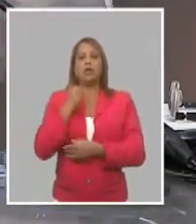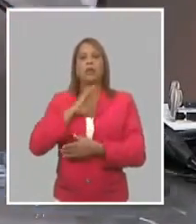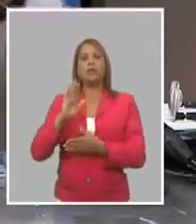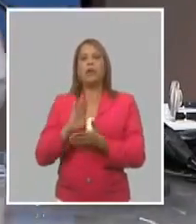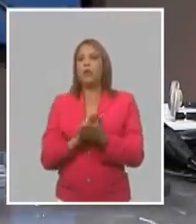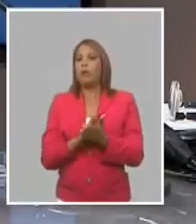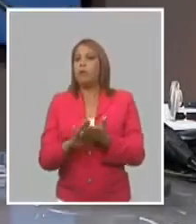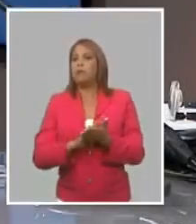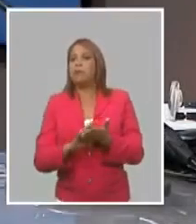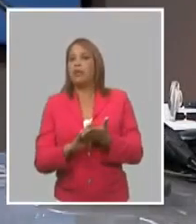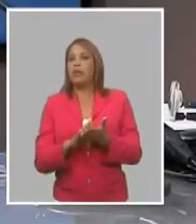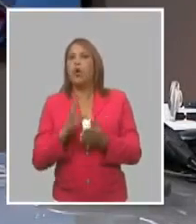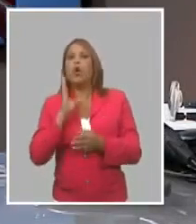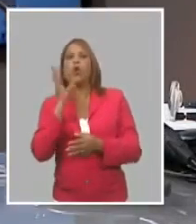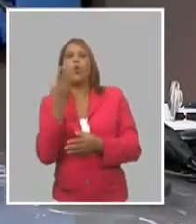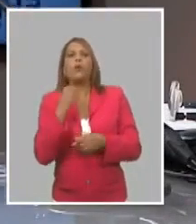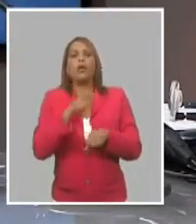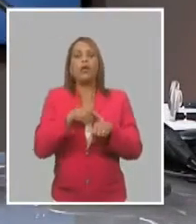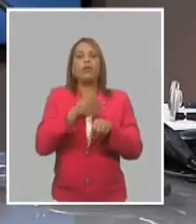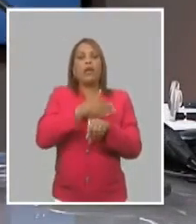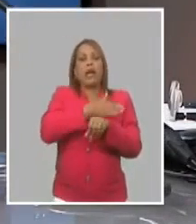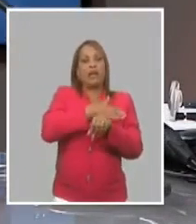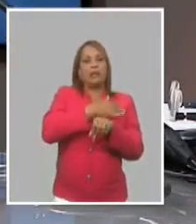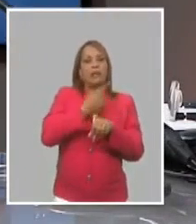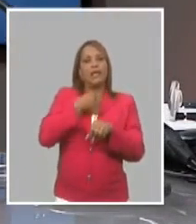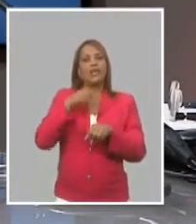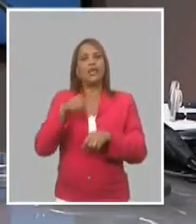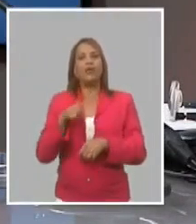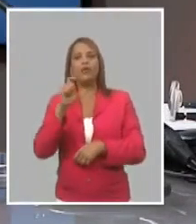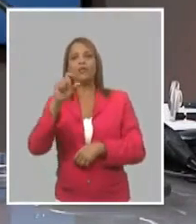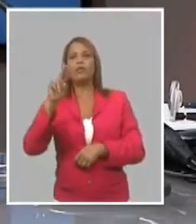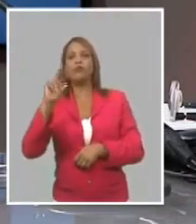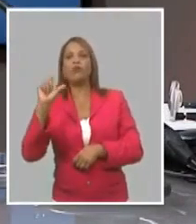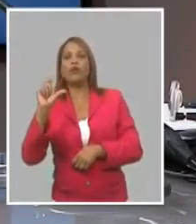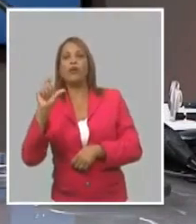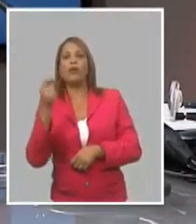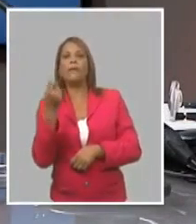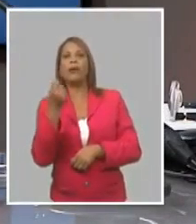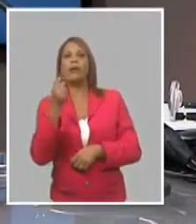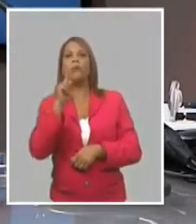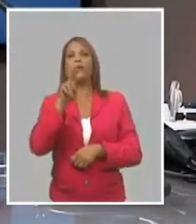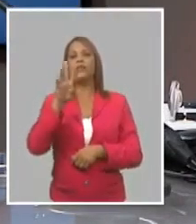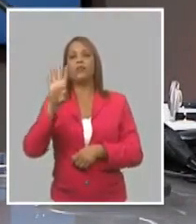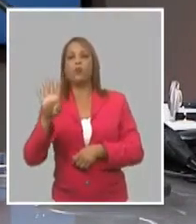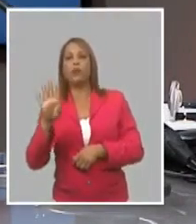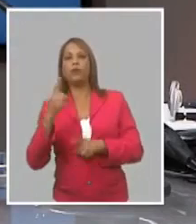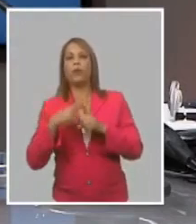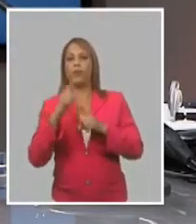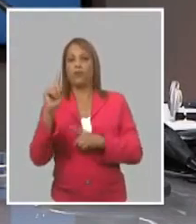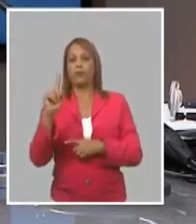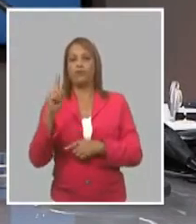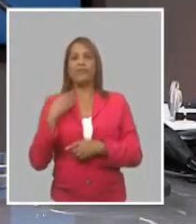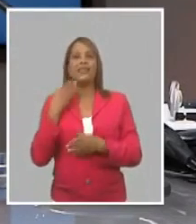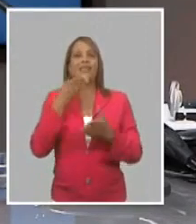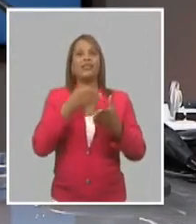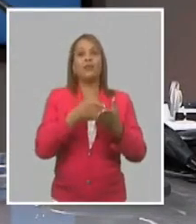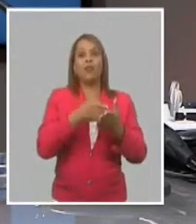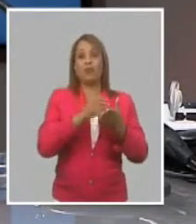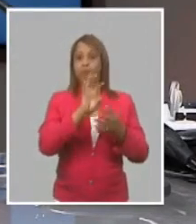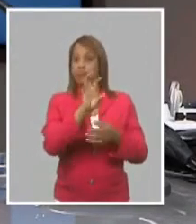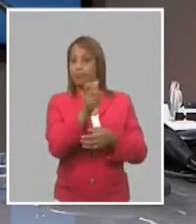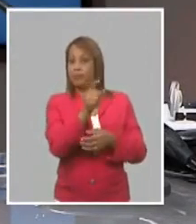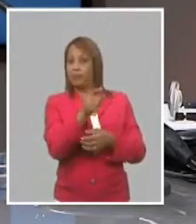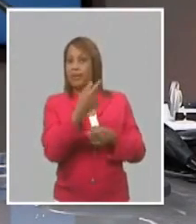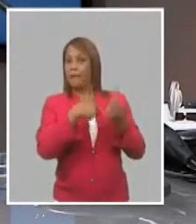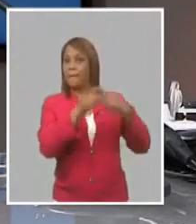dijeron unos días antes, y hoy el CUC vale 24 por 1. Si voy a Cadeca y